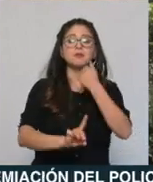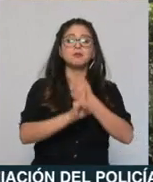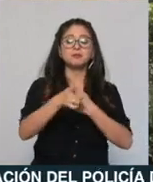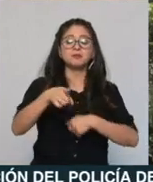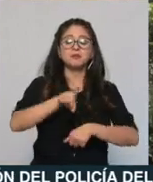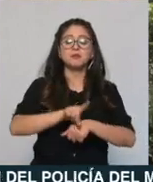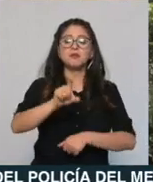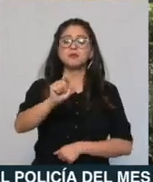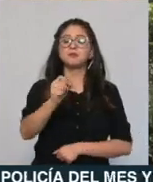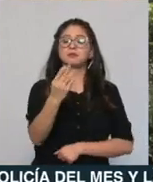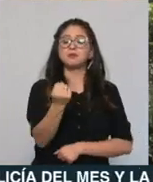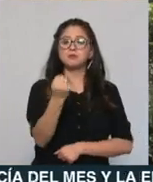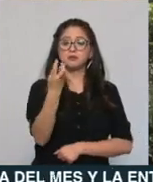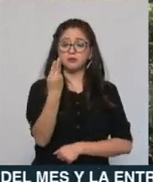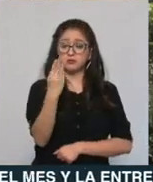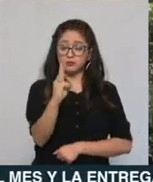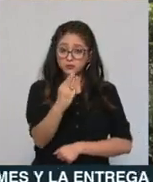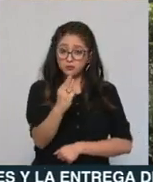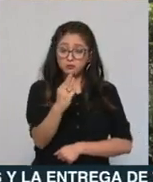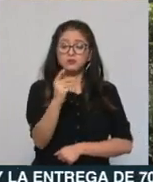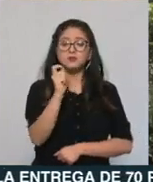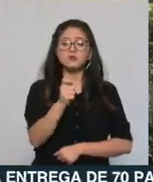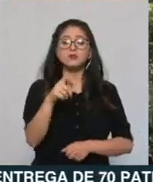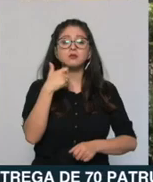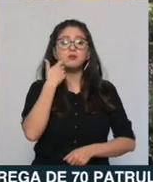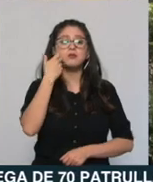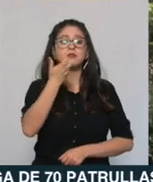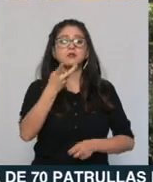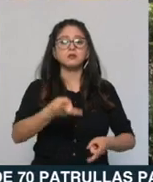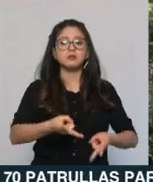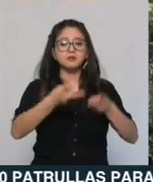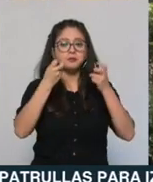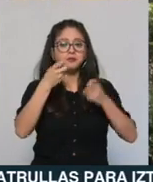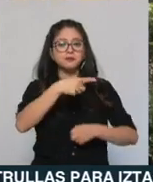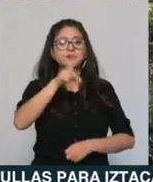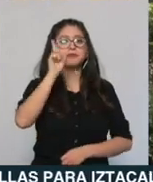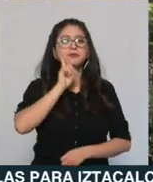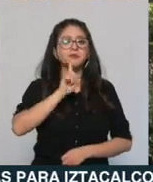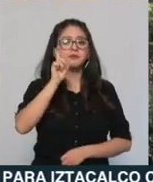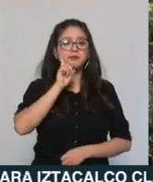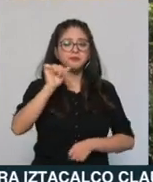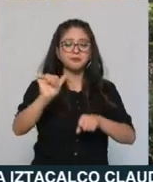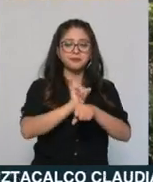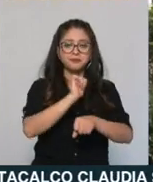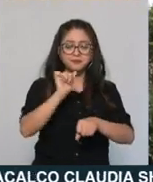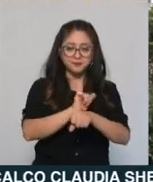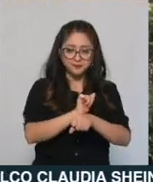mayo. Ya que le querían robar su vehículo a una muchacha.